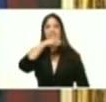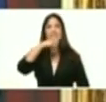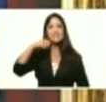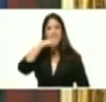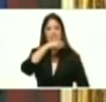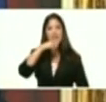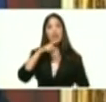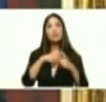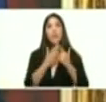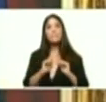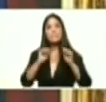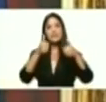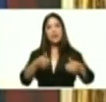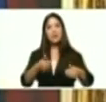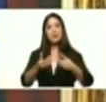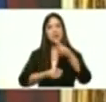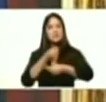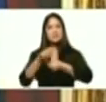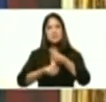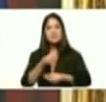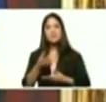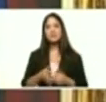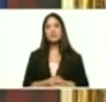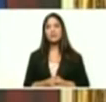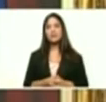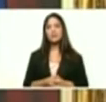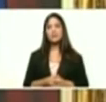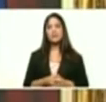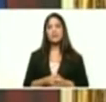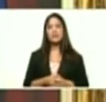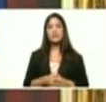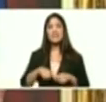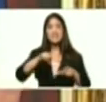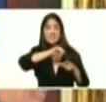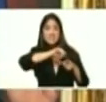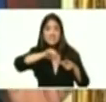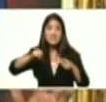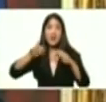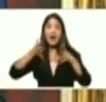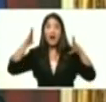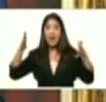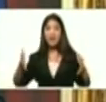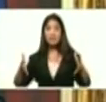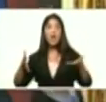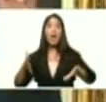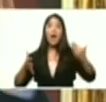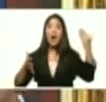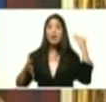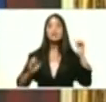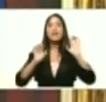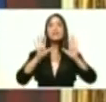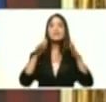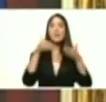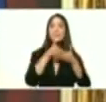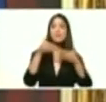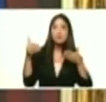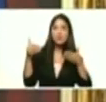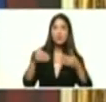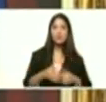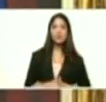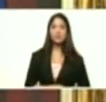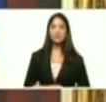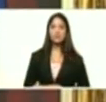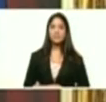entonces, comenzaron a producir, los grandes empaques, para, y si producían antes, 10 millones, de